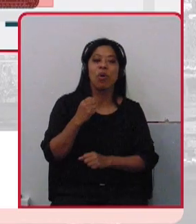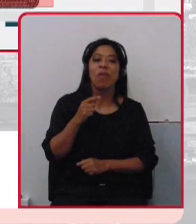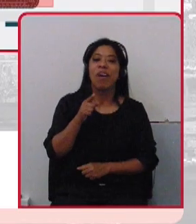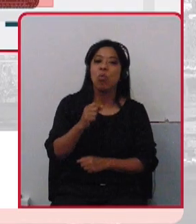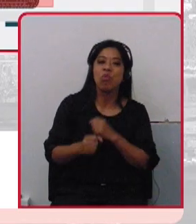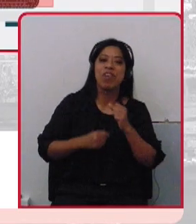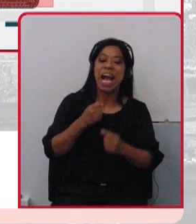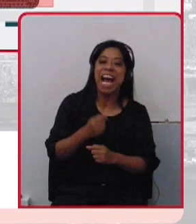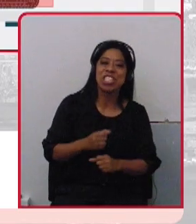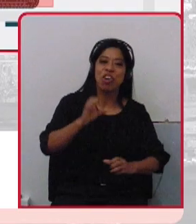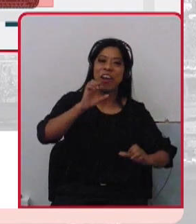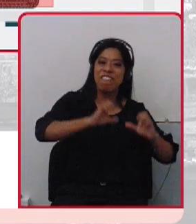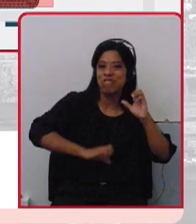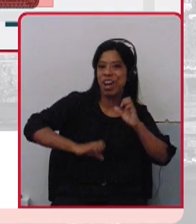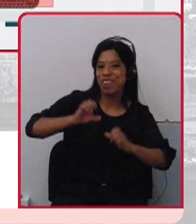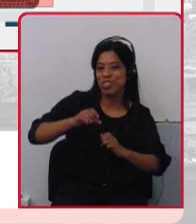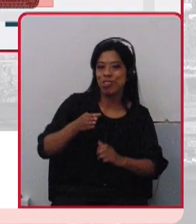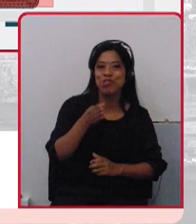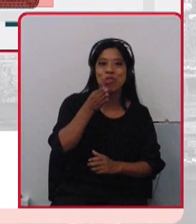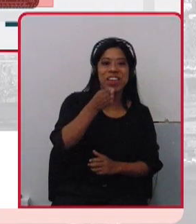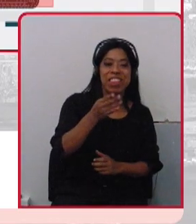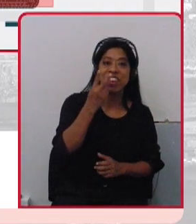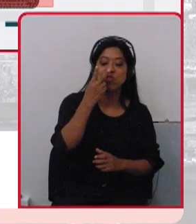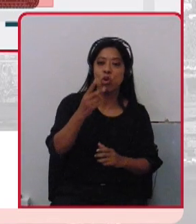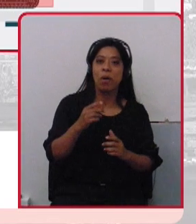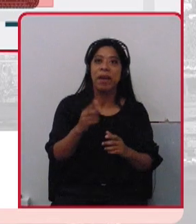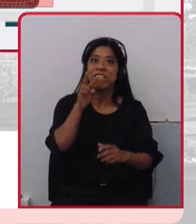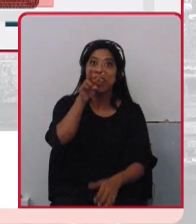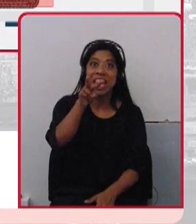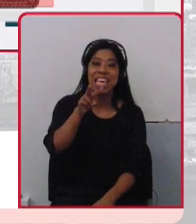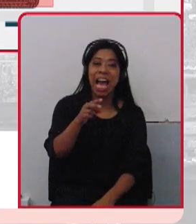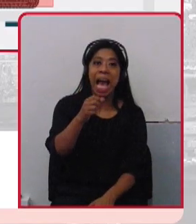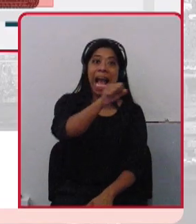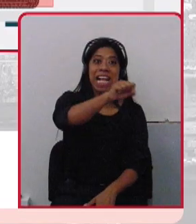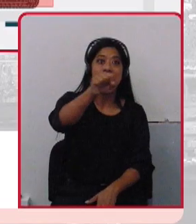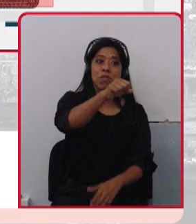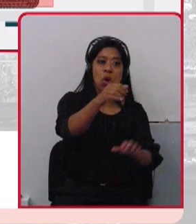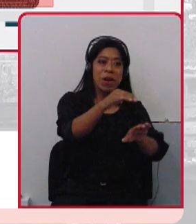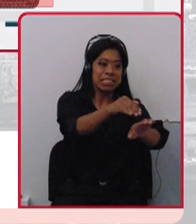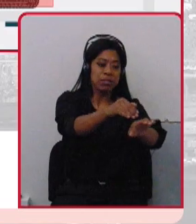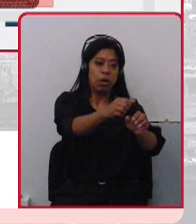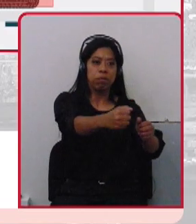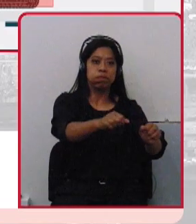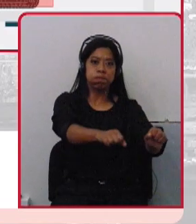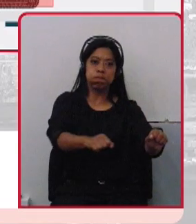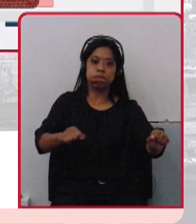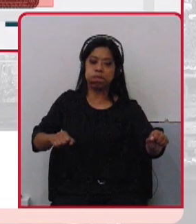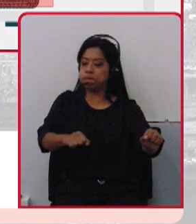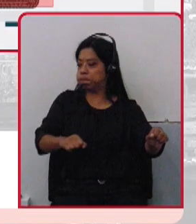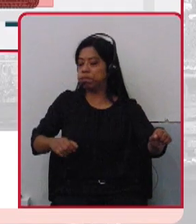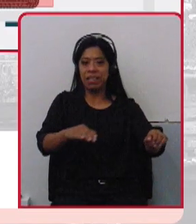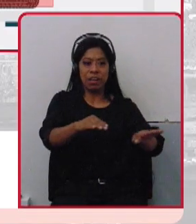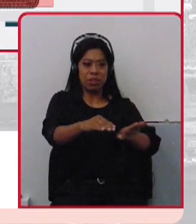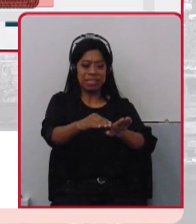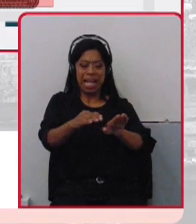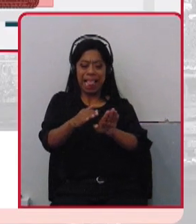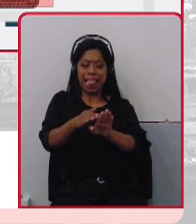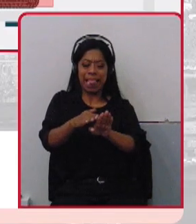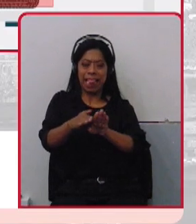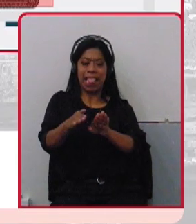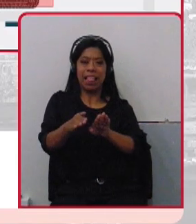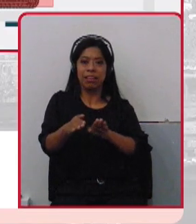de evaluación en campo. Donde yo miraba que un camión estaba retrocediendo, uy, casi se choca, o casi roza, o rozó un poquito la